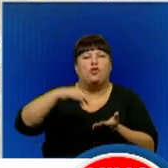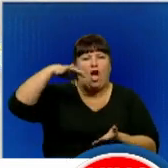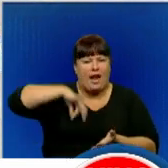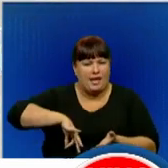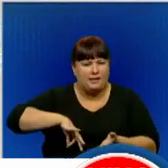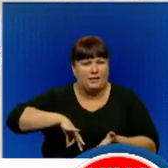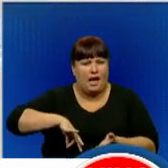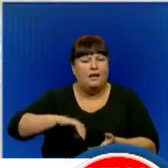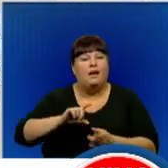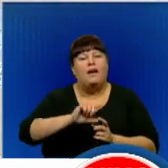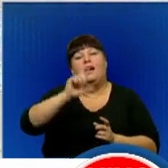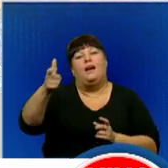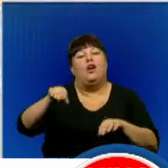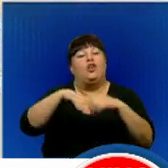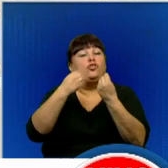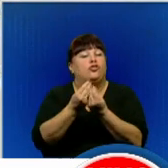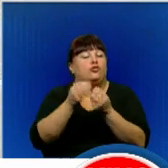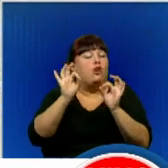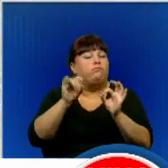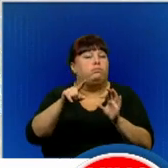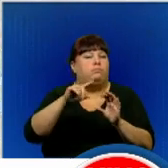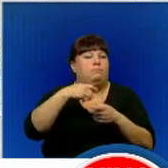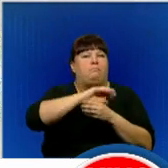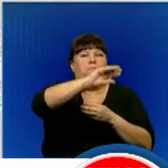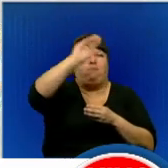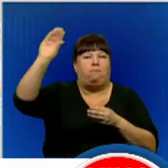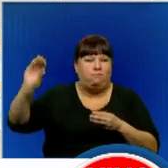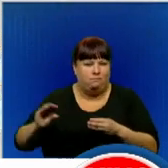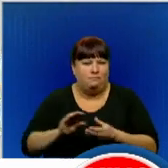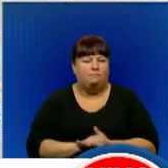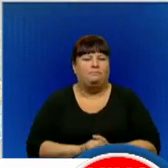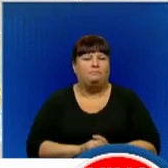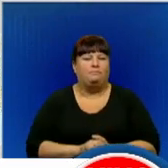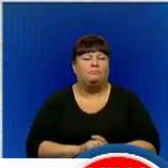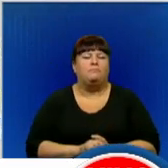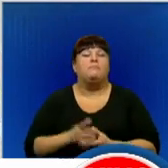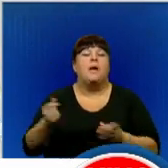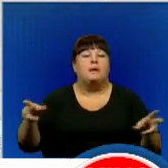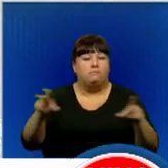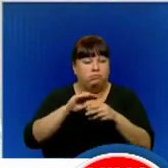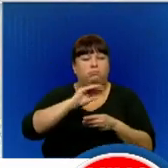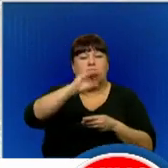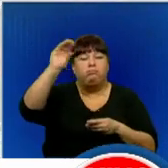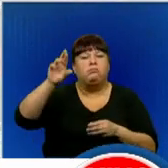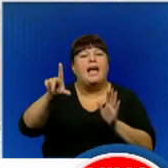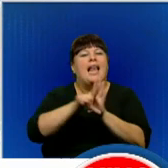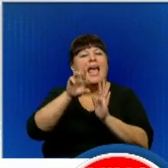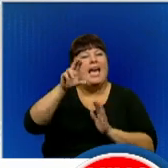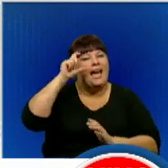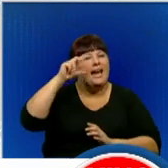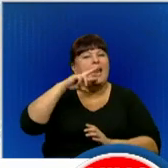y pasa a ser totalmente a la masa coparticipable si como participó se evaluó la ley del se